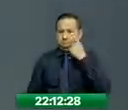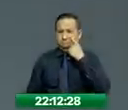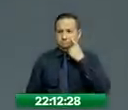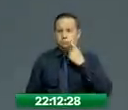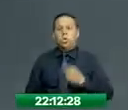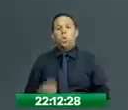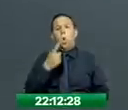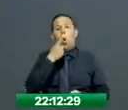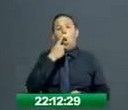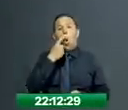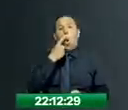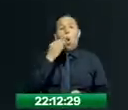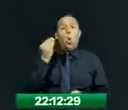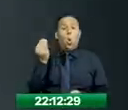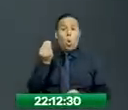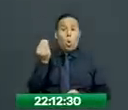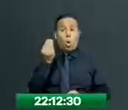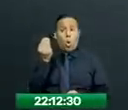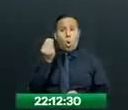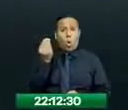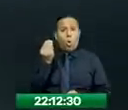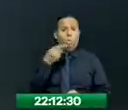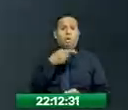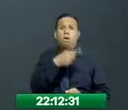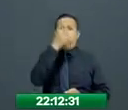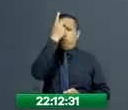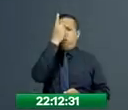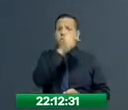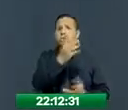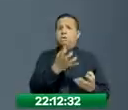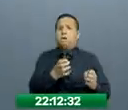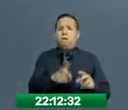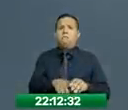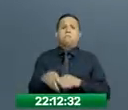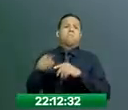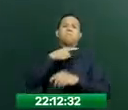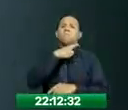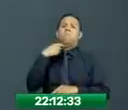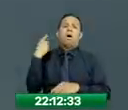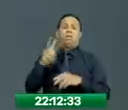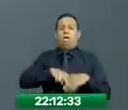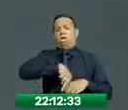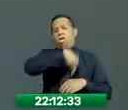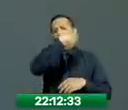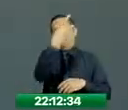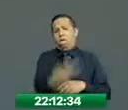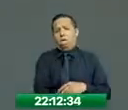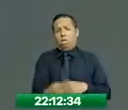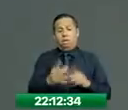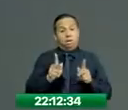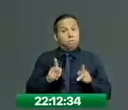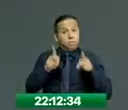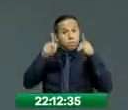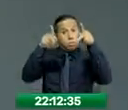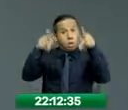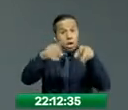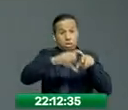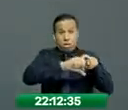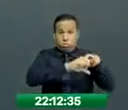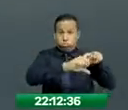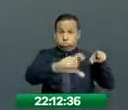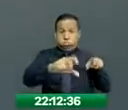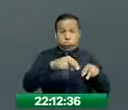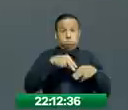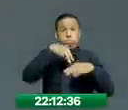querían tomar una parte decisión en el cuento en la vida nacional el ciudadano se encontraba sobre la baranda del puente de la unidad nacional que